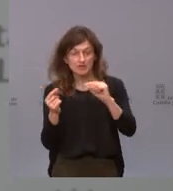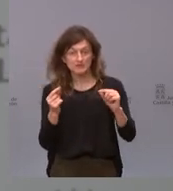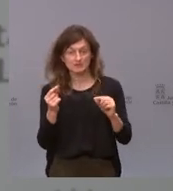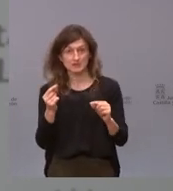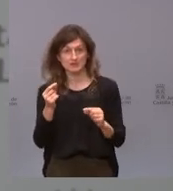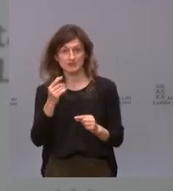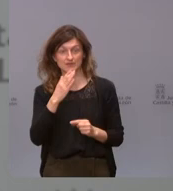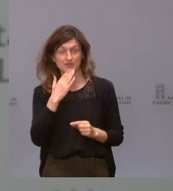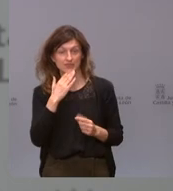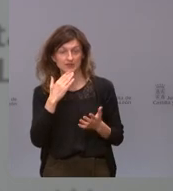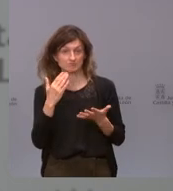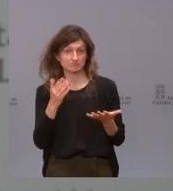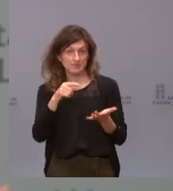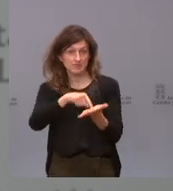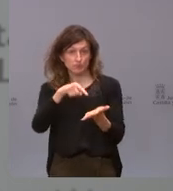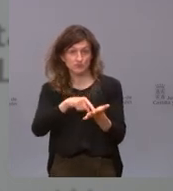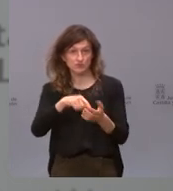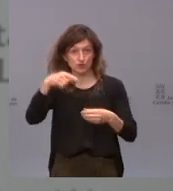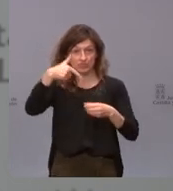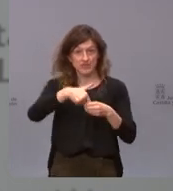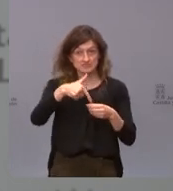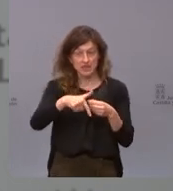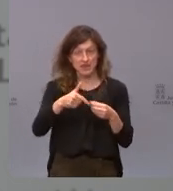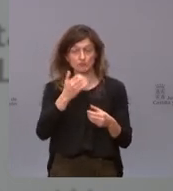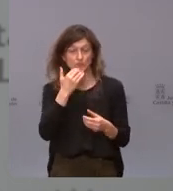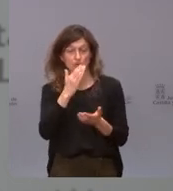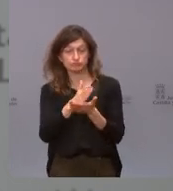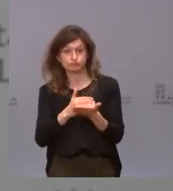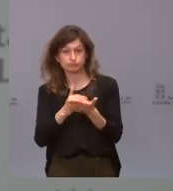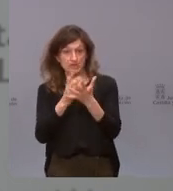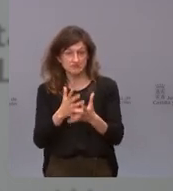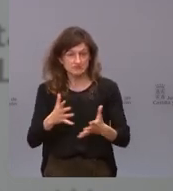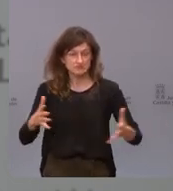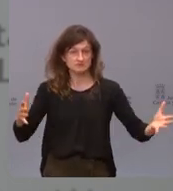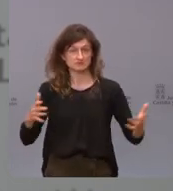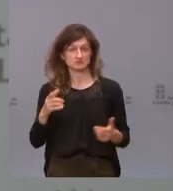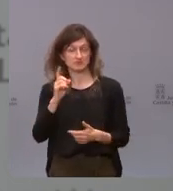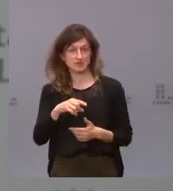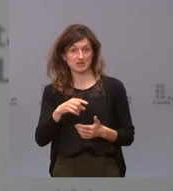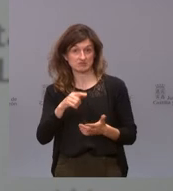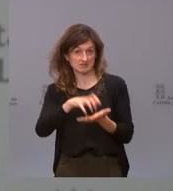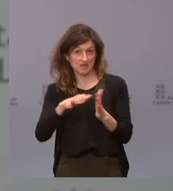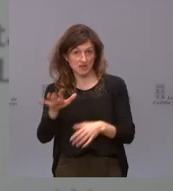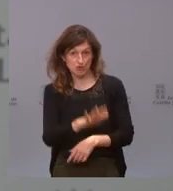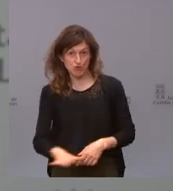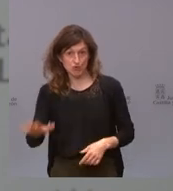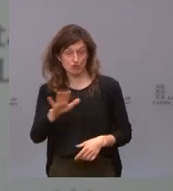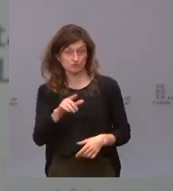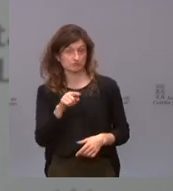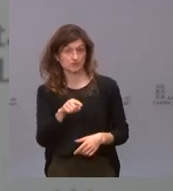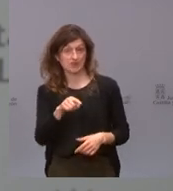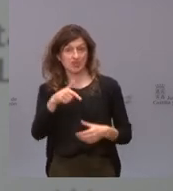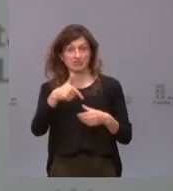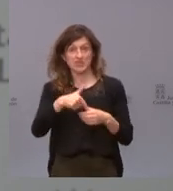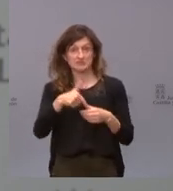sobre la mesa en torno al impuesto del diésel pues lógicamente en una comunidad tan extensa tan grande como es castilla y león' pues el diese es el